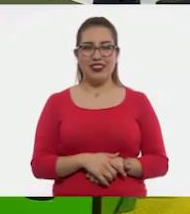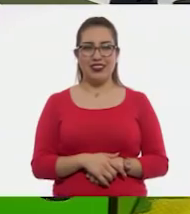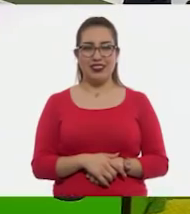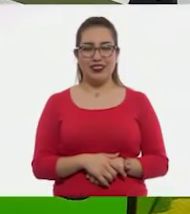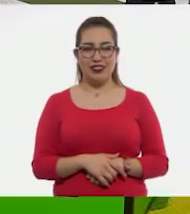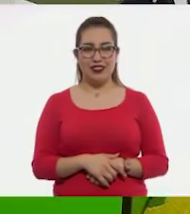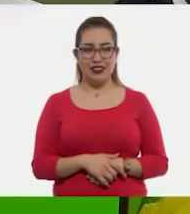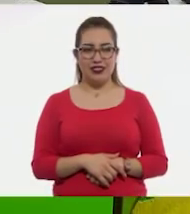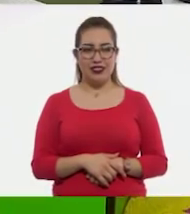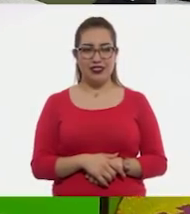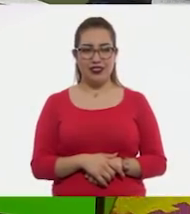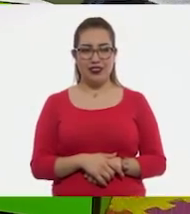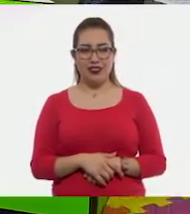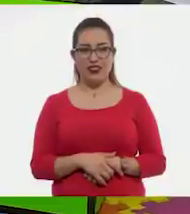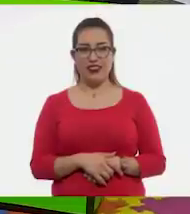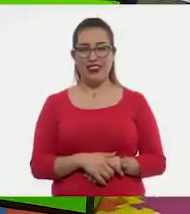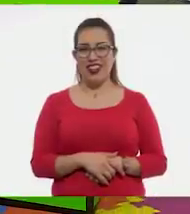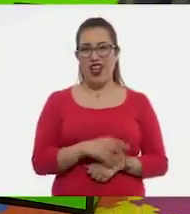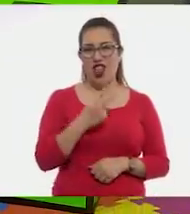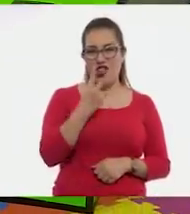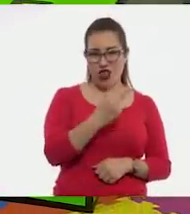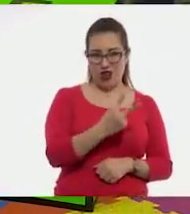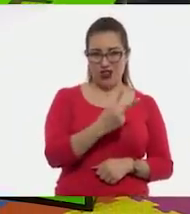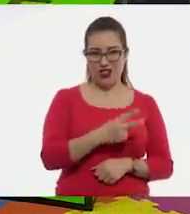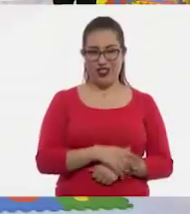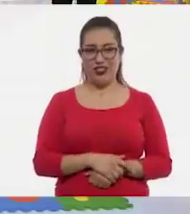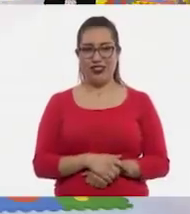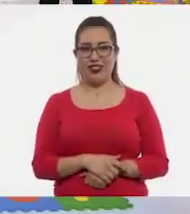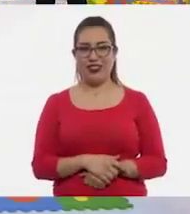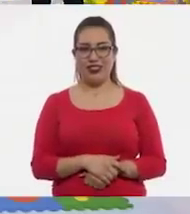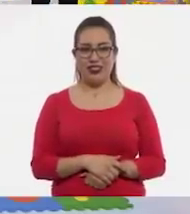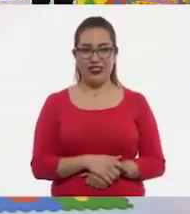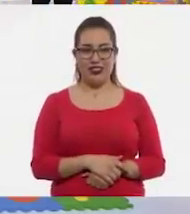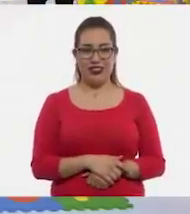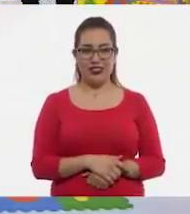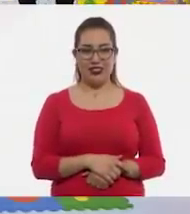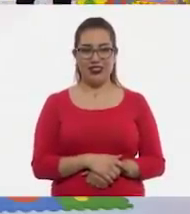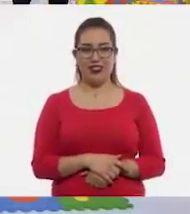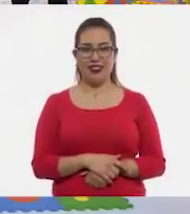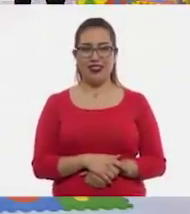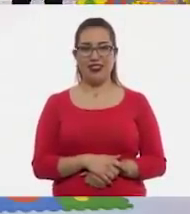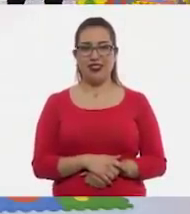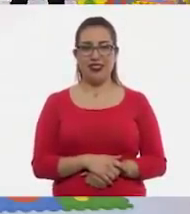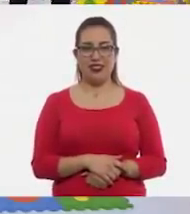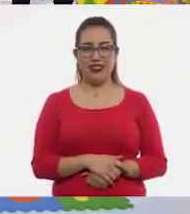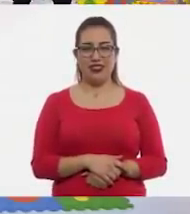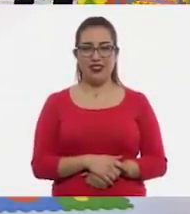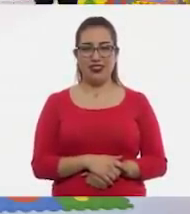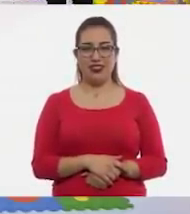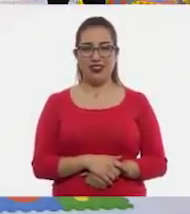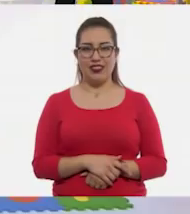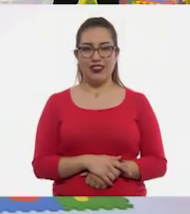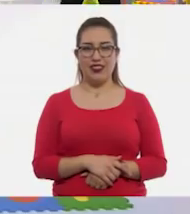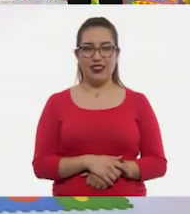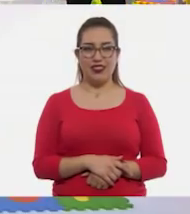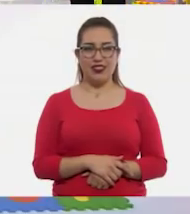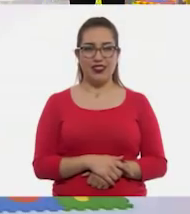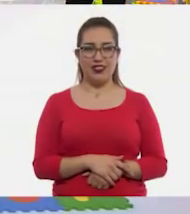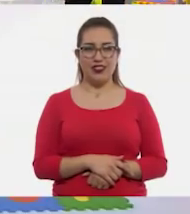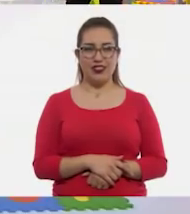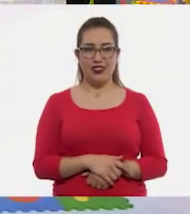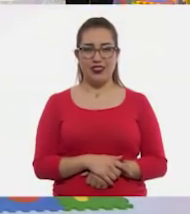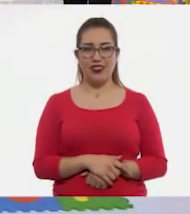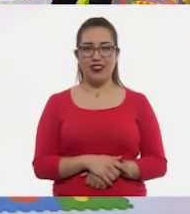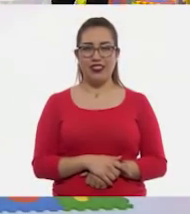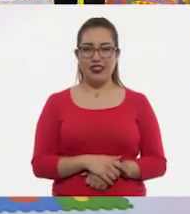trampa. ¡Ay! ¡Uy! ¡Dos! A ver, bueno, este, vamos a ver. Ya se pone un poco más reñido esto. Sí, ya vi.